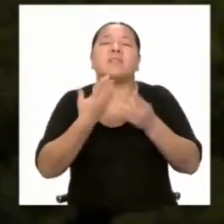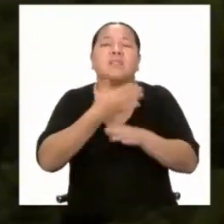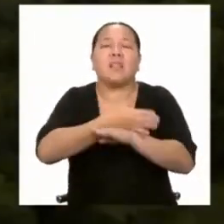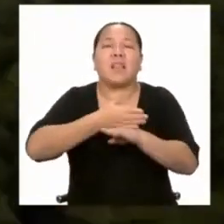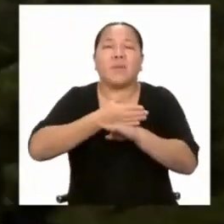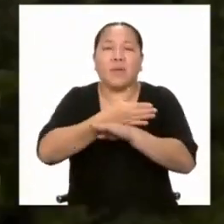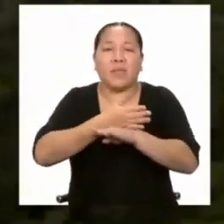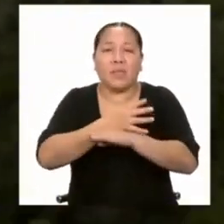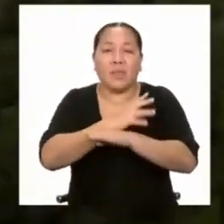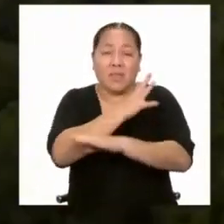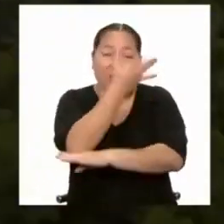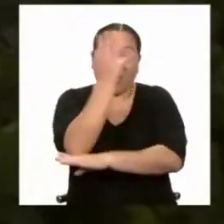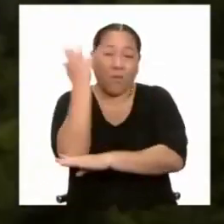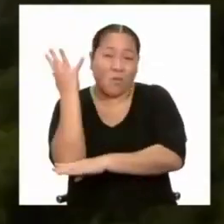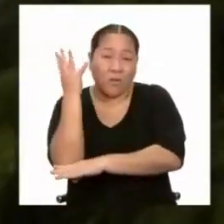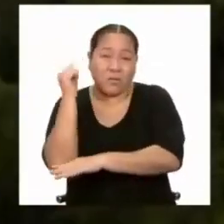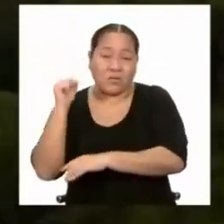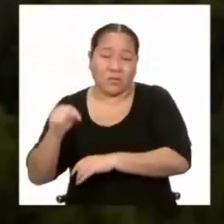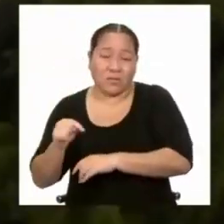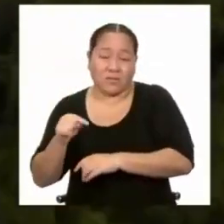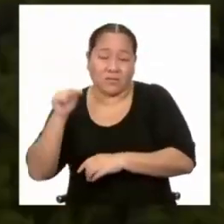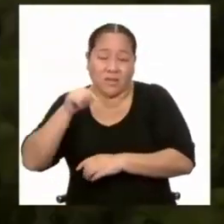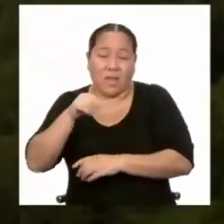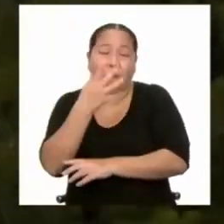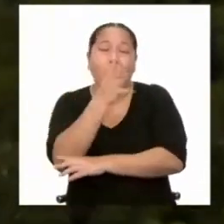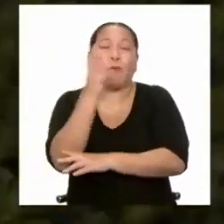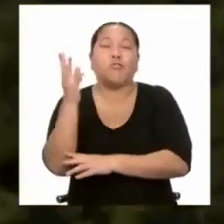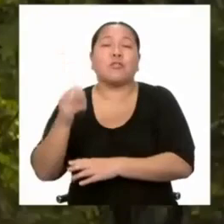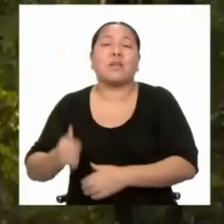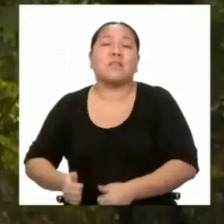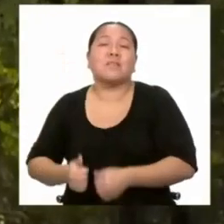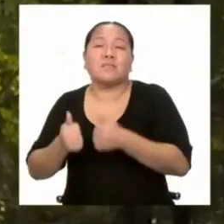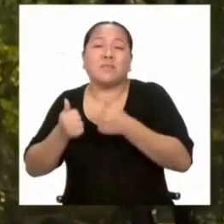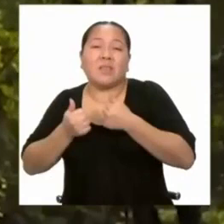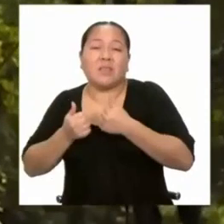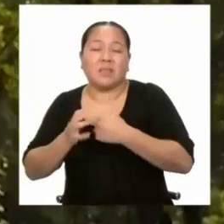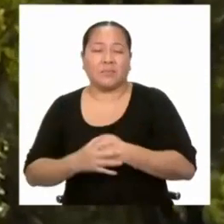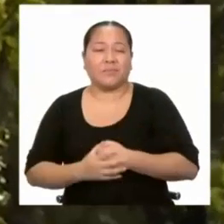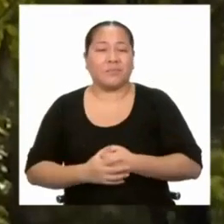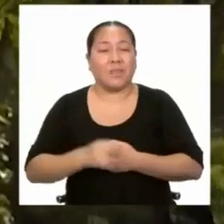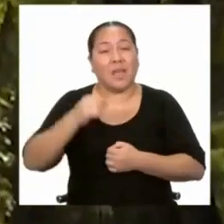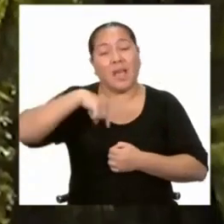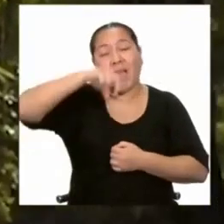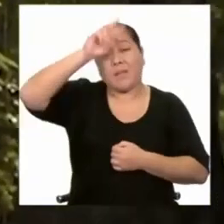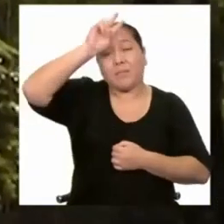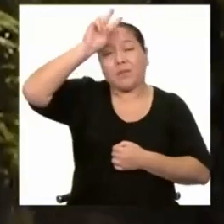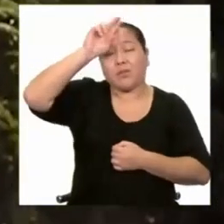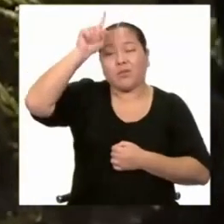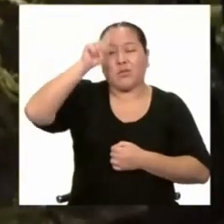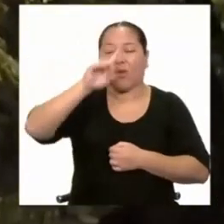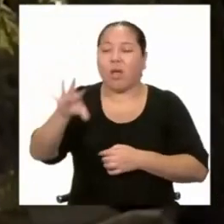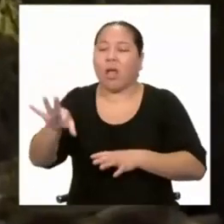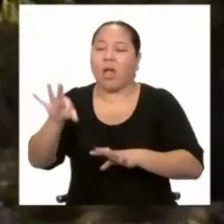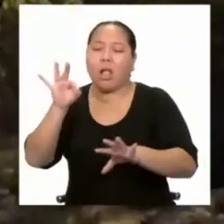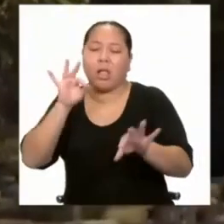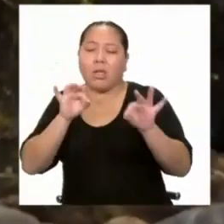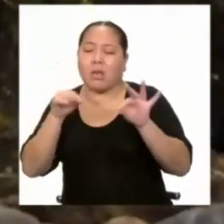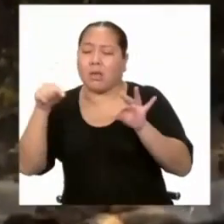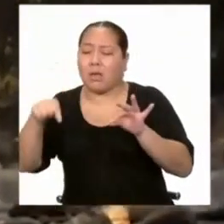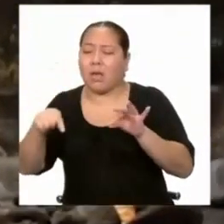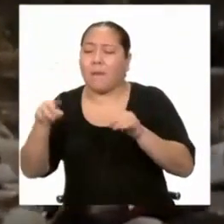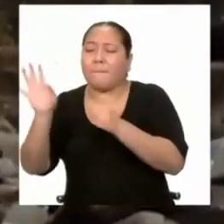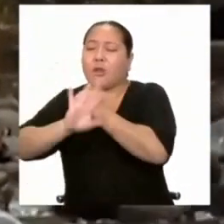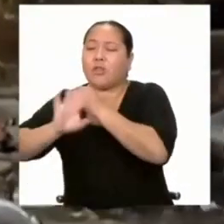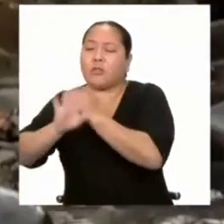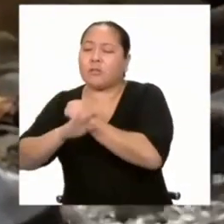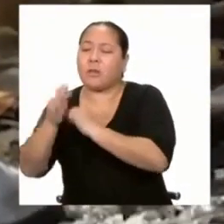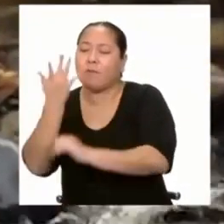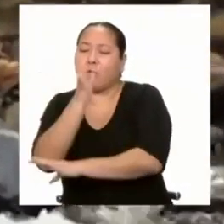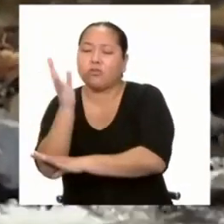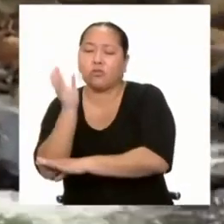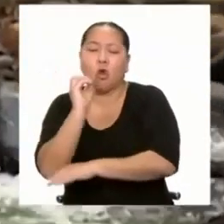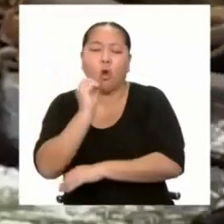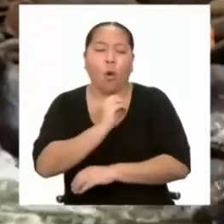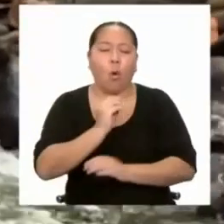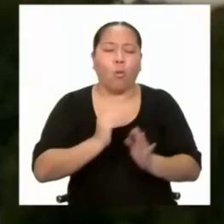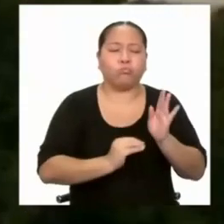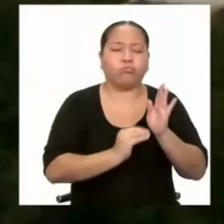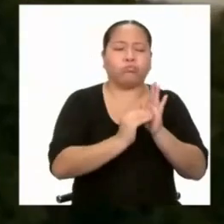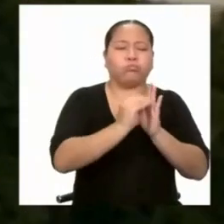Afortunadamente, el Perú ya no tiene que elegir entre la protección de sus bosques y el crecimiento económico.